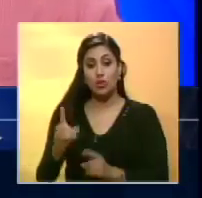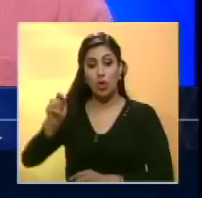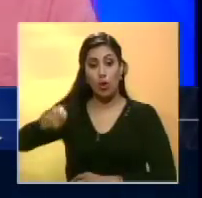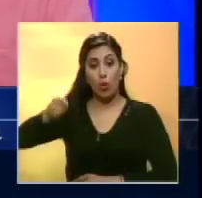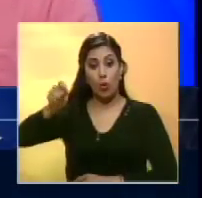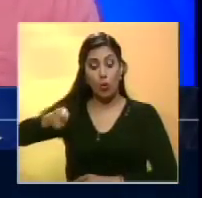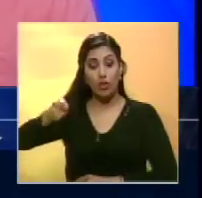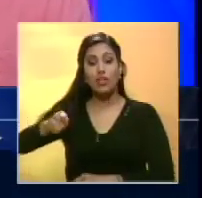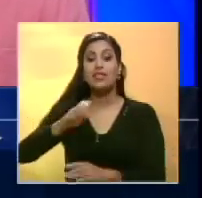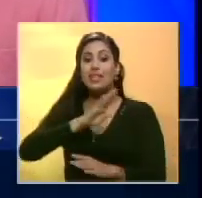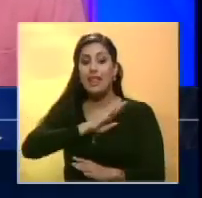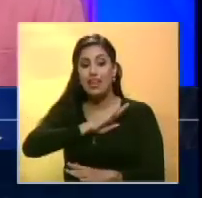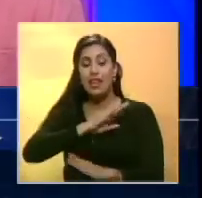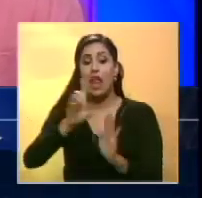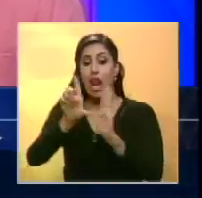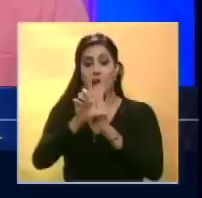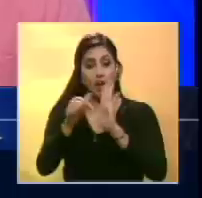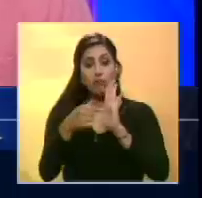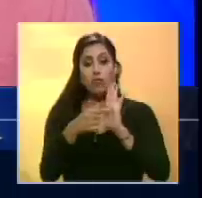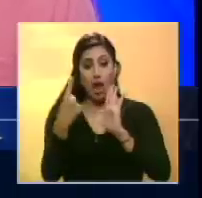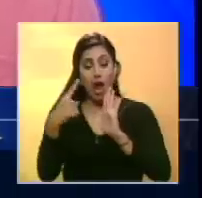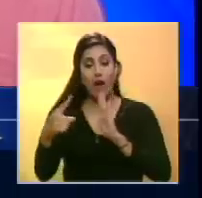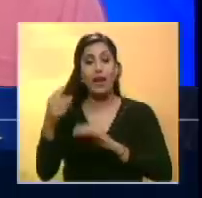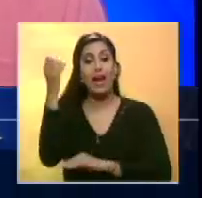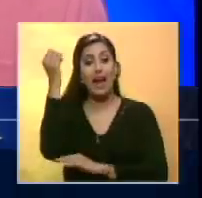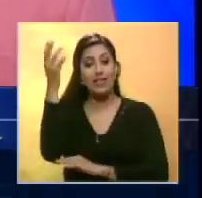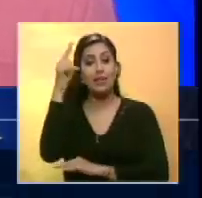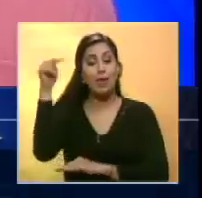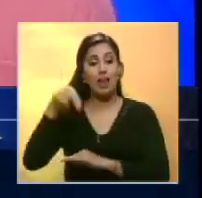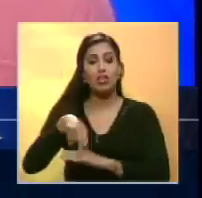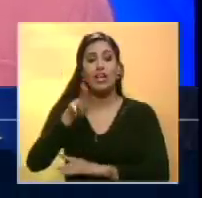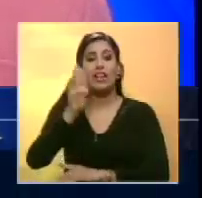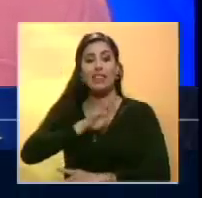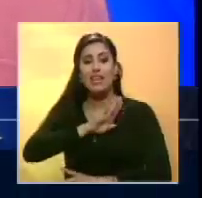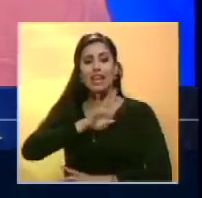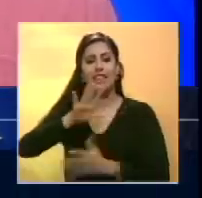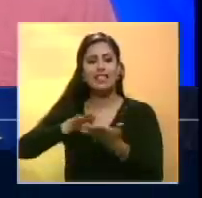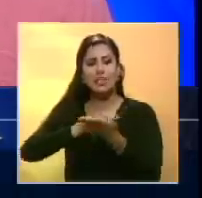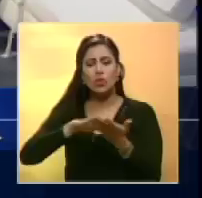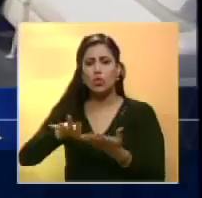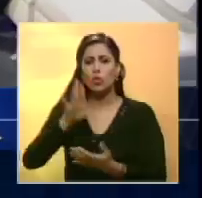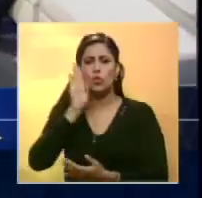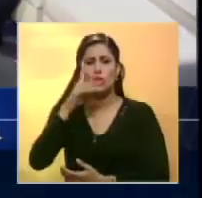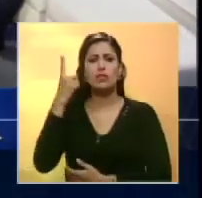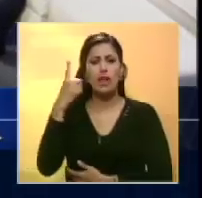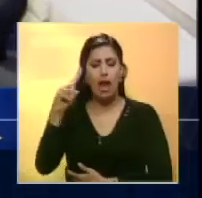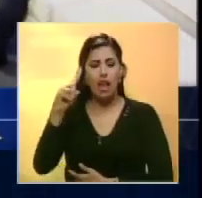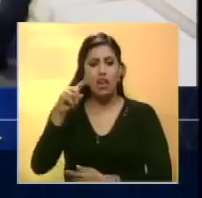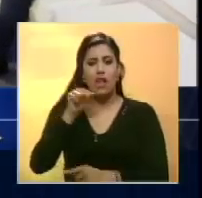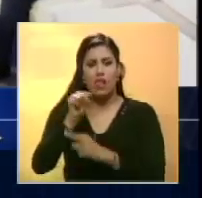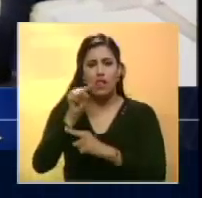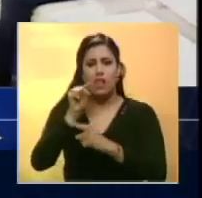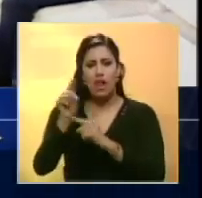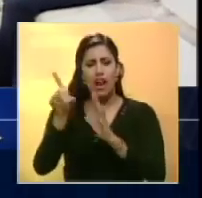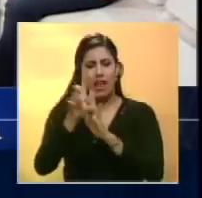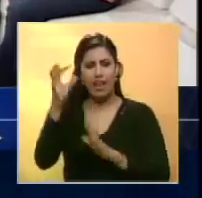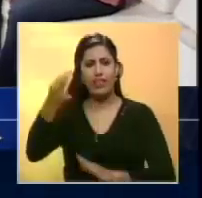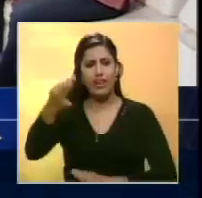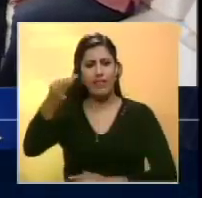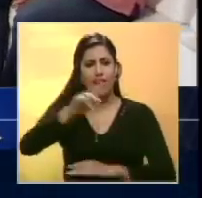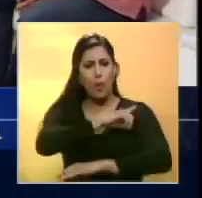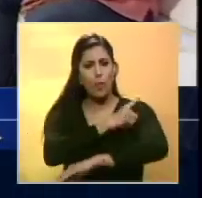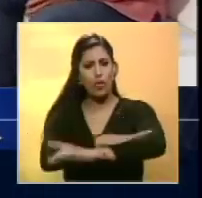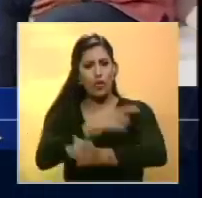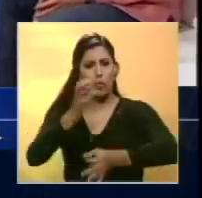tribunal es apegada a la ley y que es el Parlamento el que ha entrado en una situación irregular al cuestionar la legitimidad del